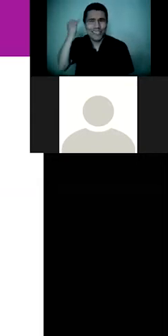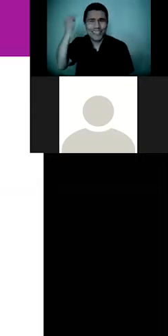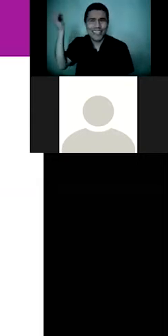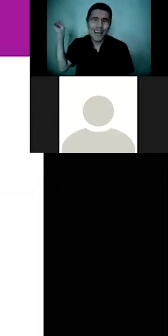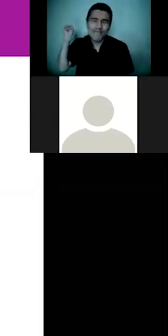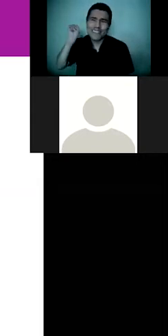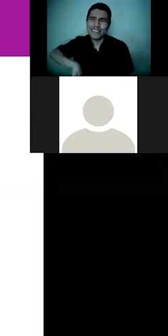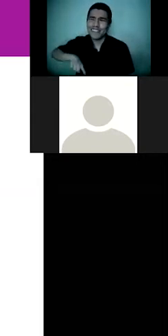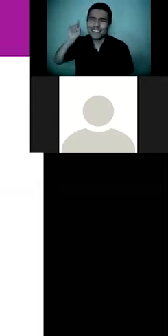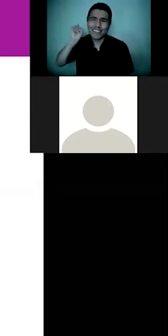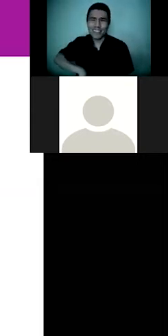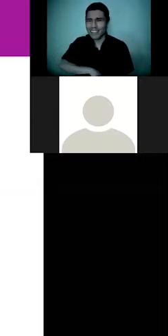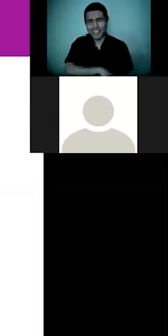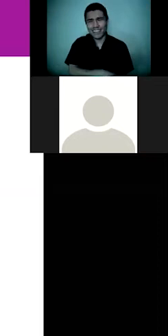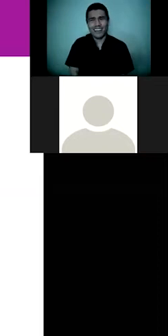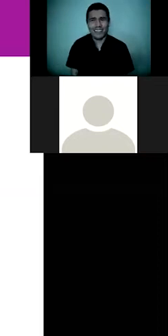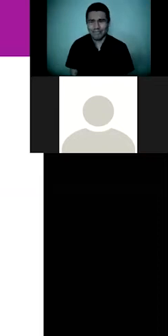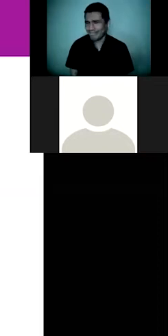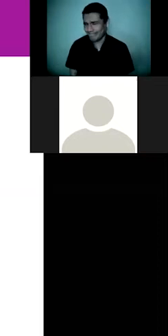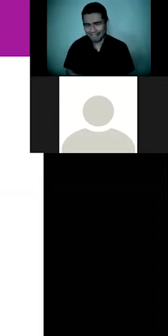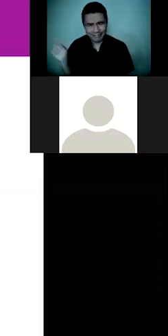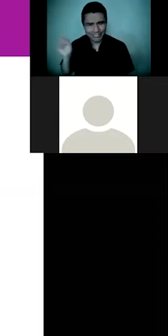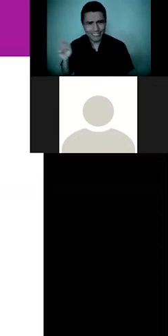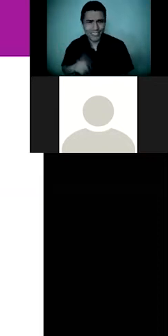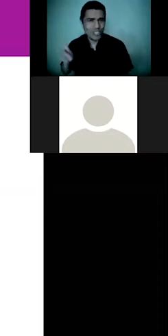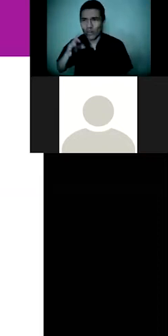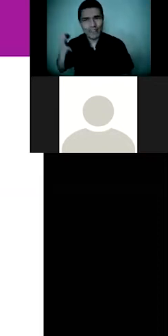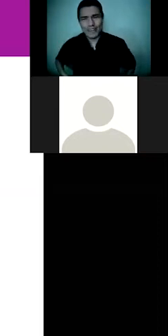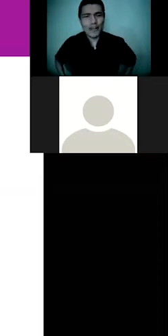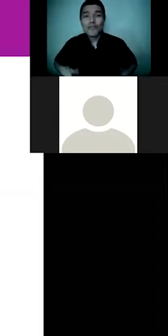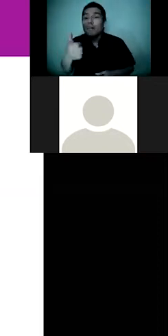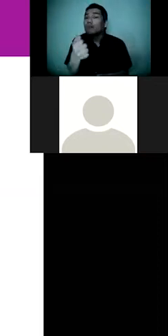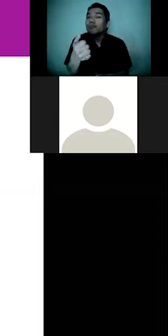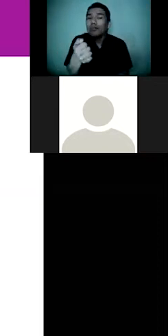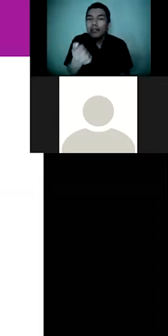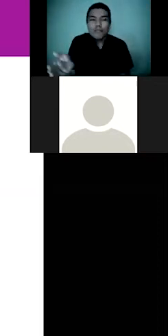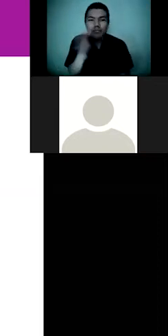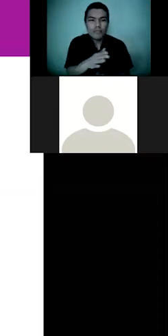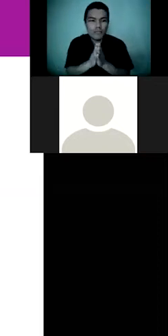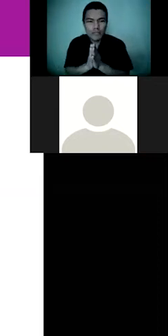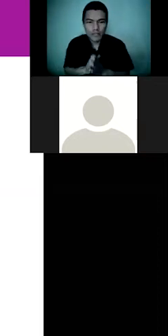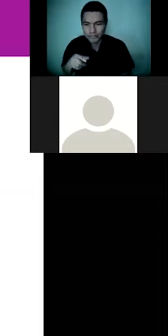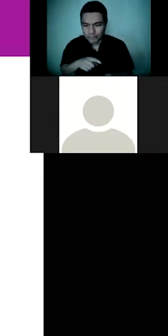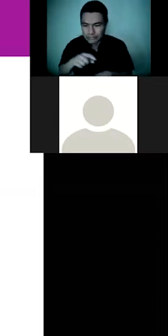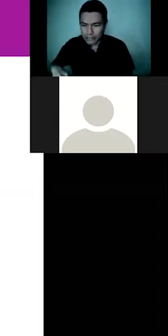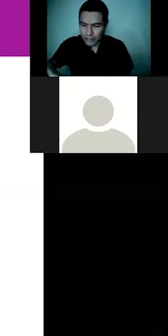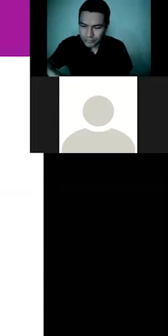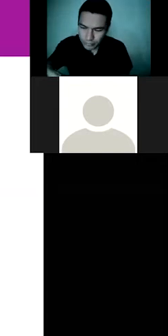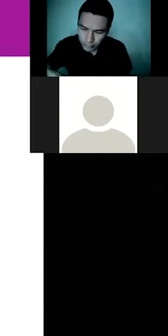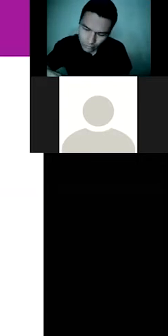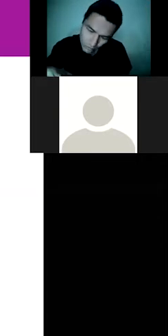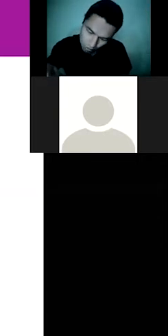no significa eso. Esa idea es falsa, esa idea está equivocada, no, no es verdad. Pase, por favor.